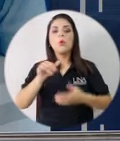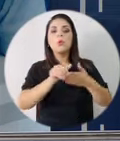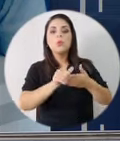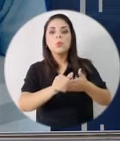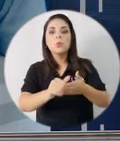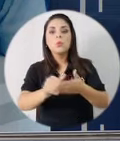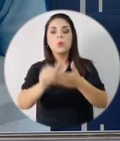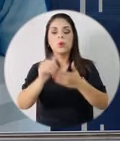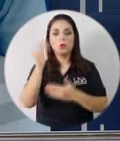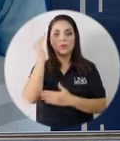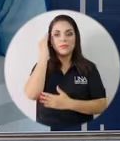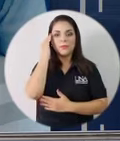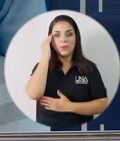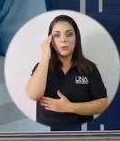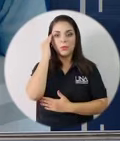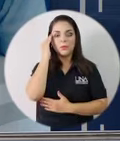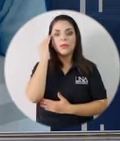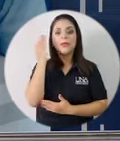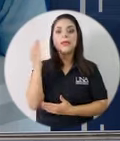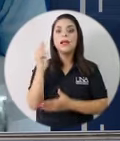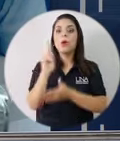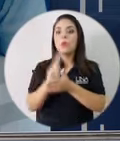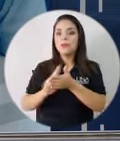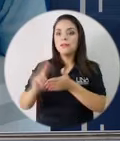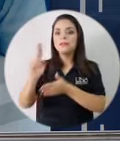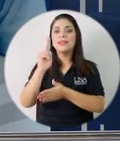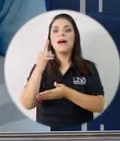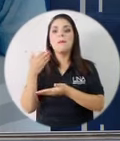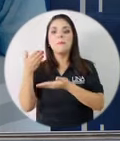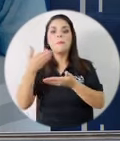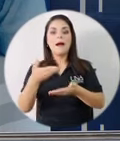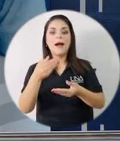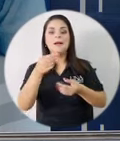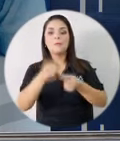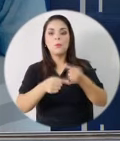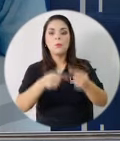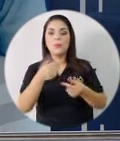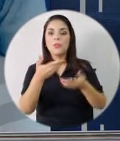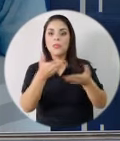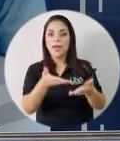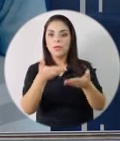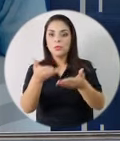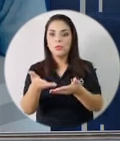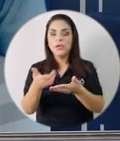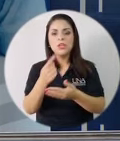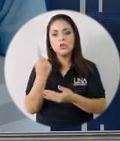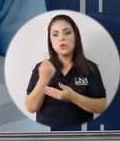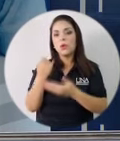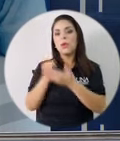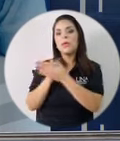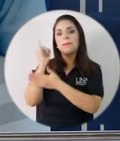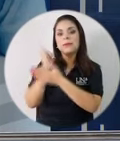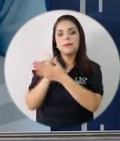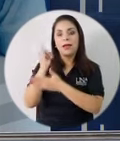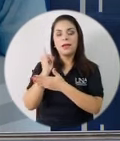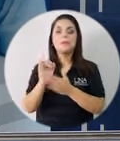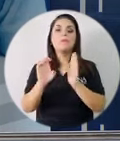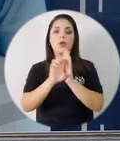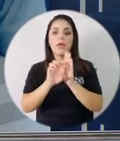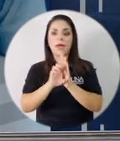de conocimiento que la universidad va generando, pero que no solamente genera investigación. Por ejemplo,